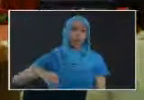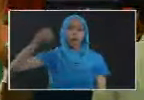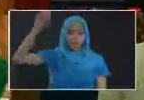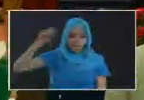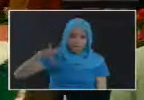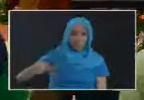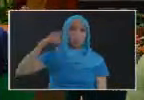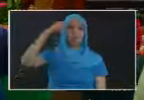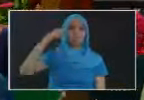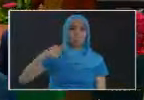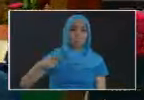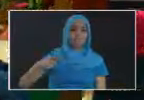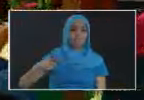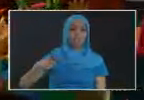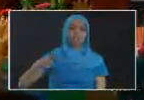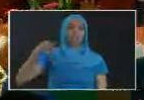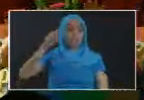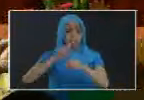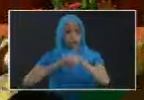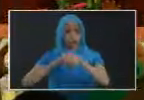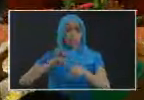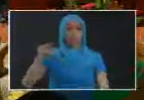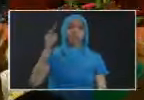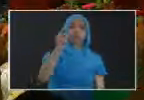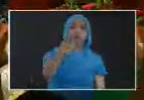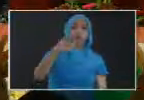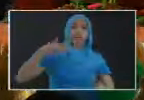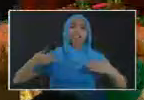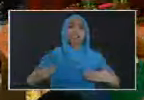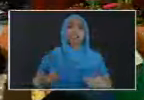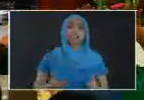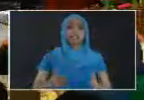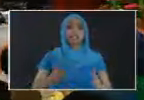Bendigo el día y la hora que tú naciste.